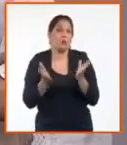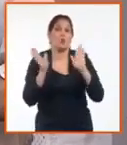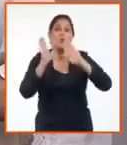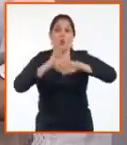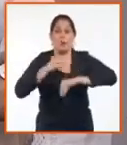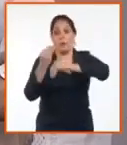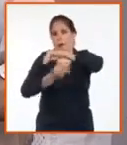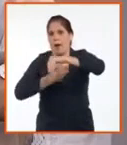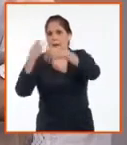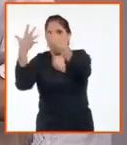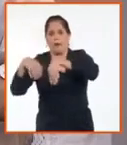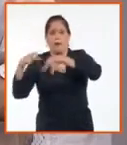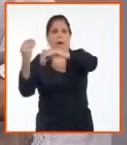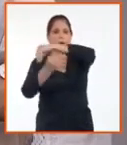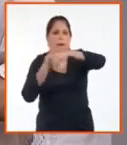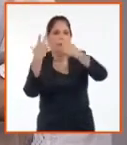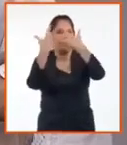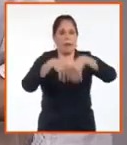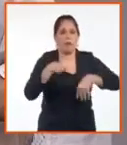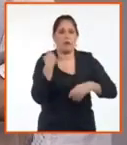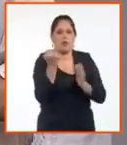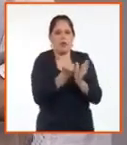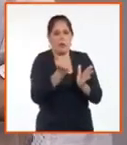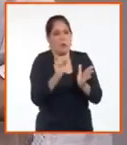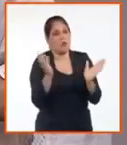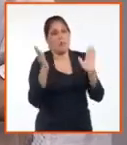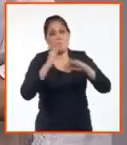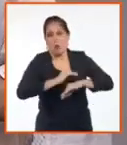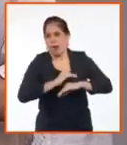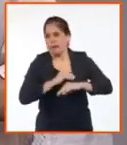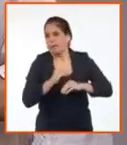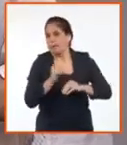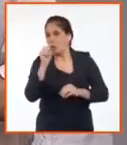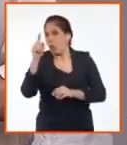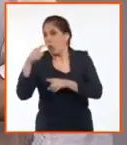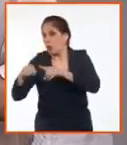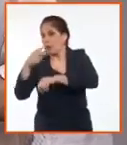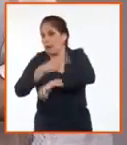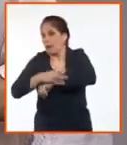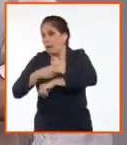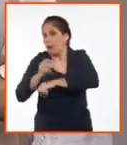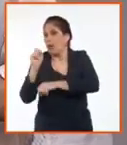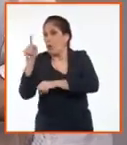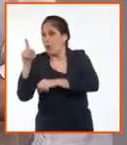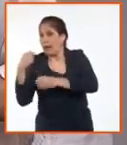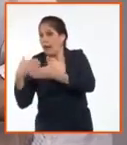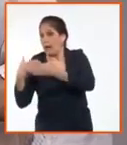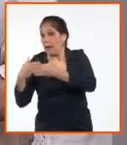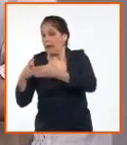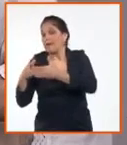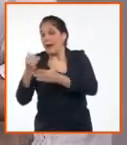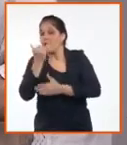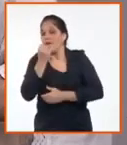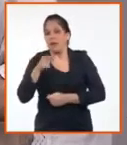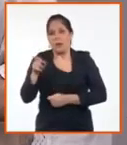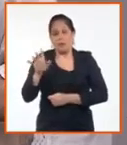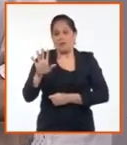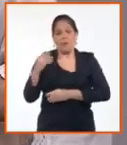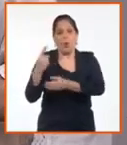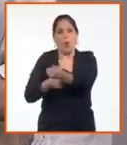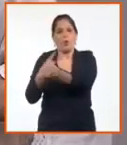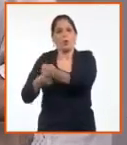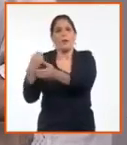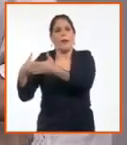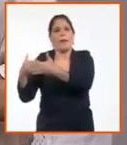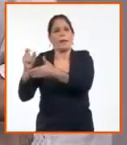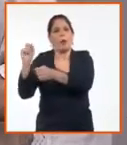se ha agudizado hemos tenido que cambiar mucho proveedor y esto está afectando muchísimo y tenemos un grupo